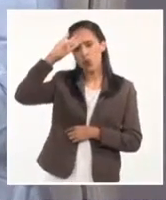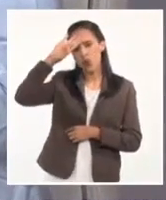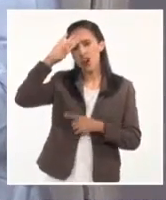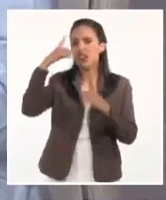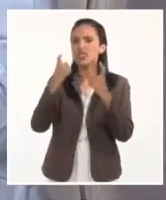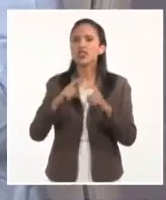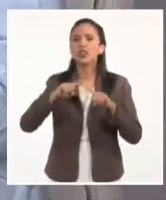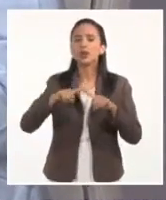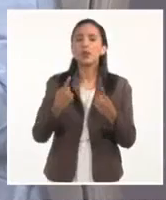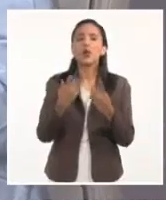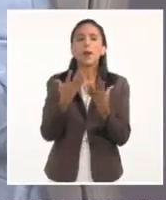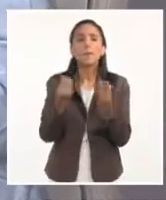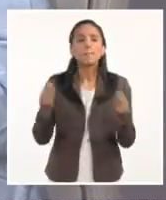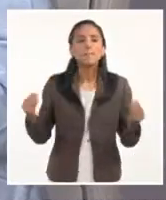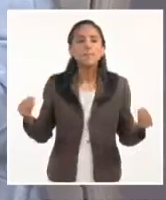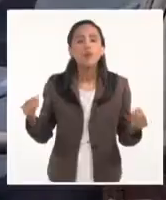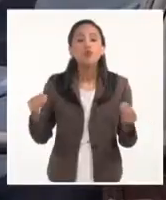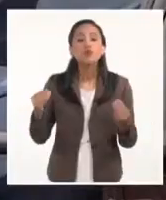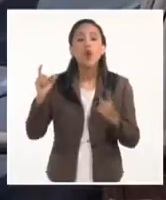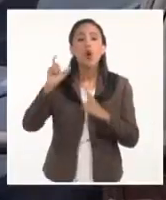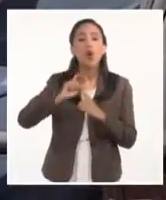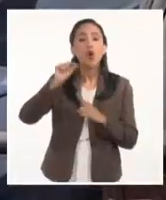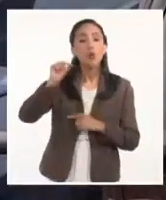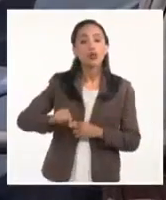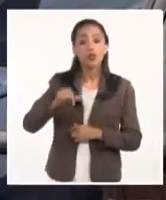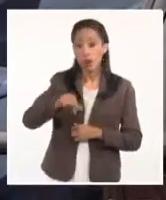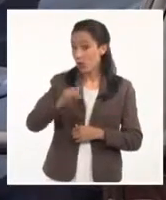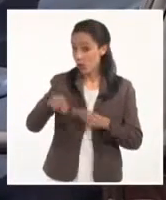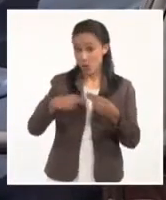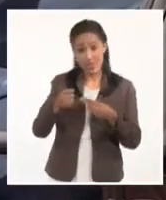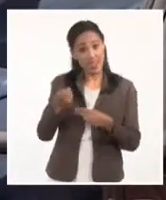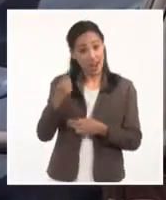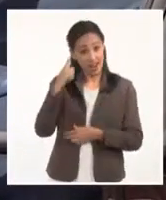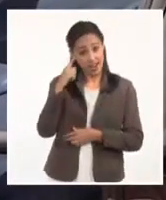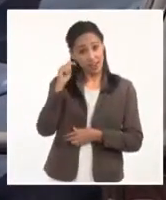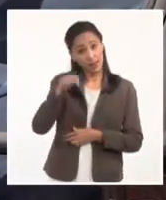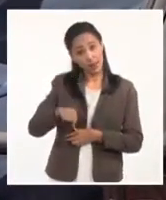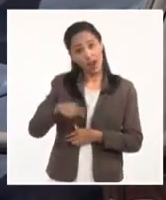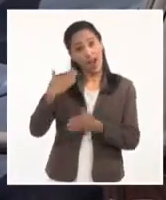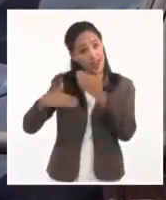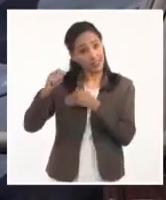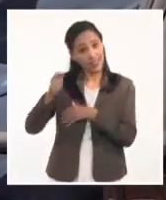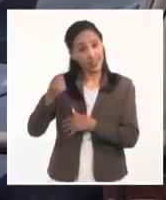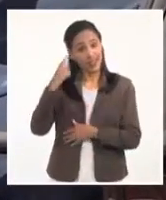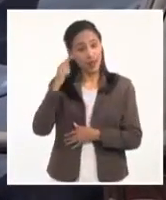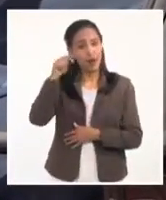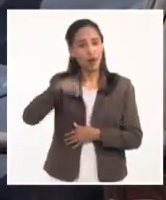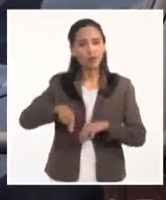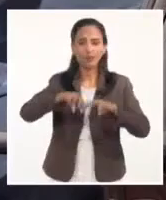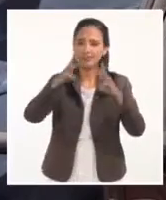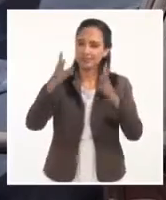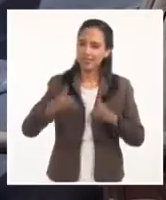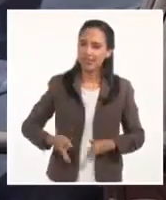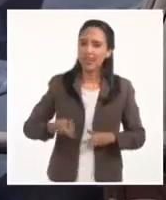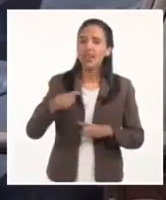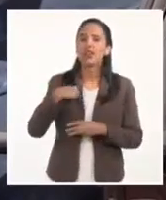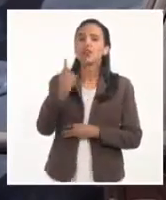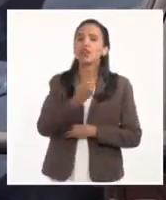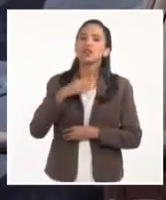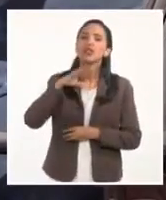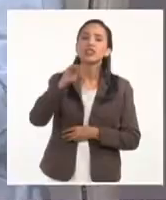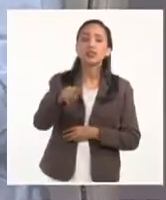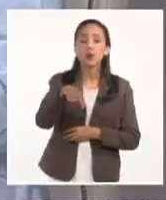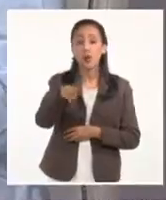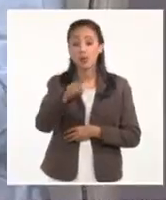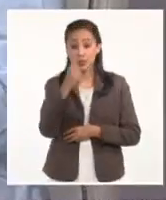porque hay muchos dolores etcétera ahora la radio en la red 6 en la que vamos a linchar además vive tu familia te vamos a matar y lo lindo